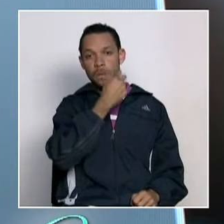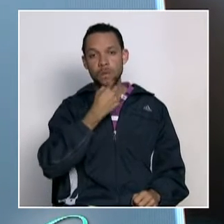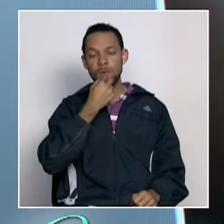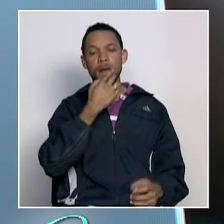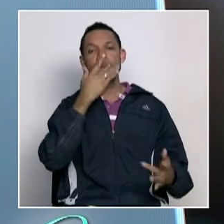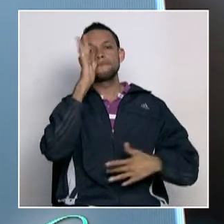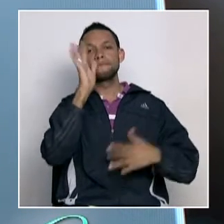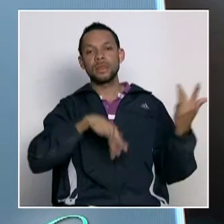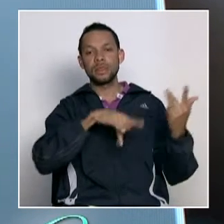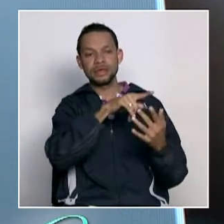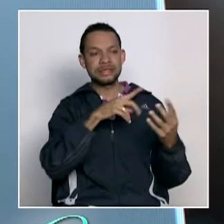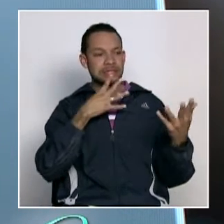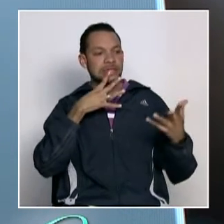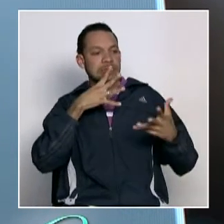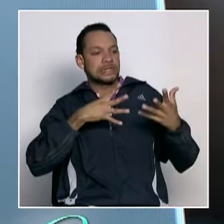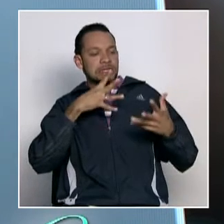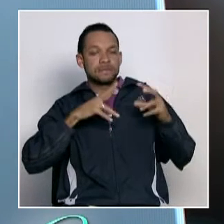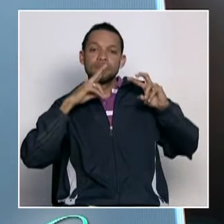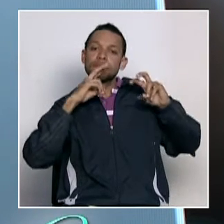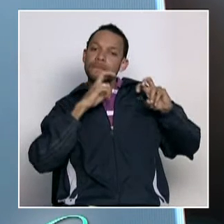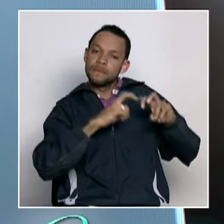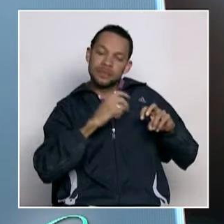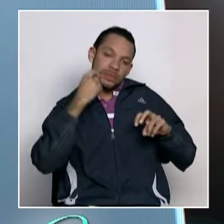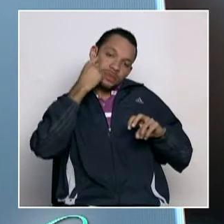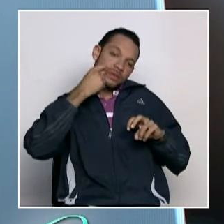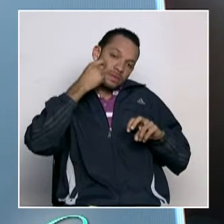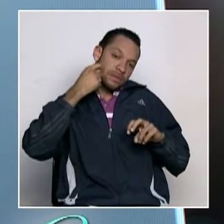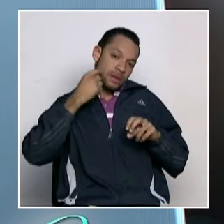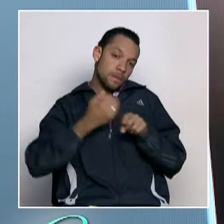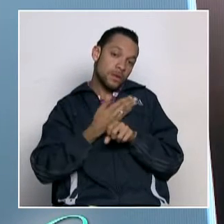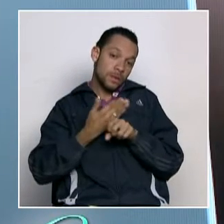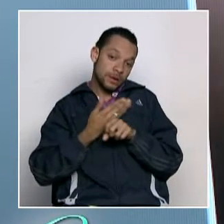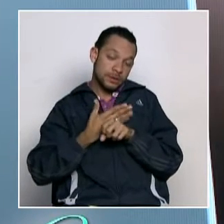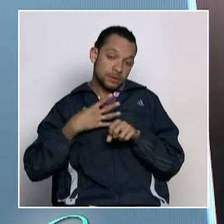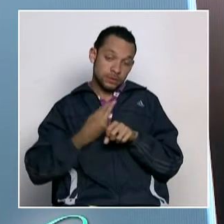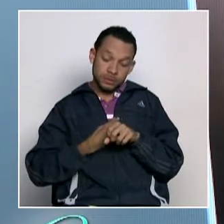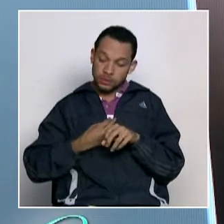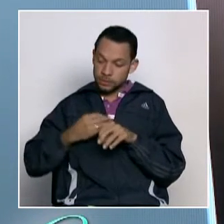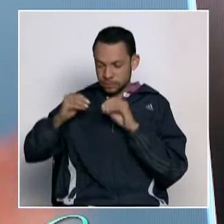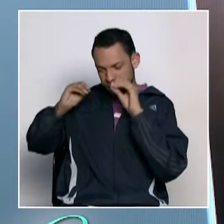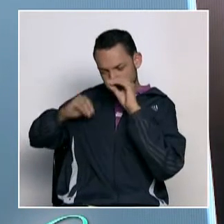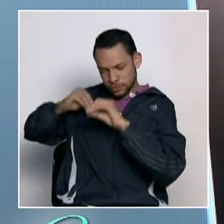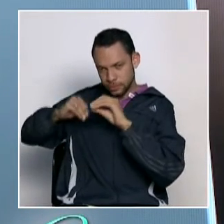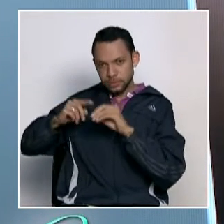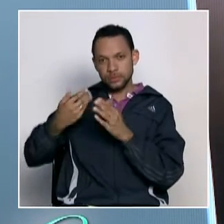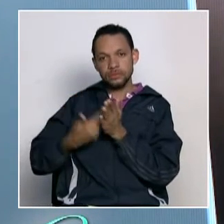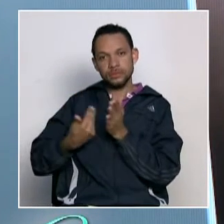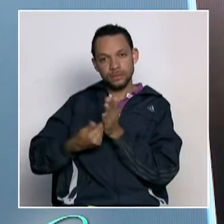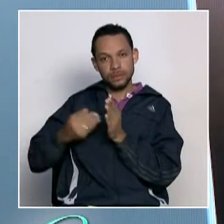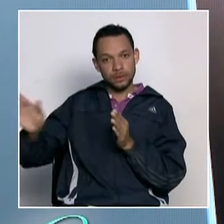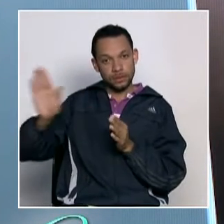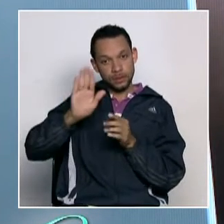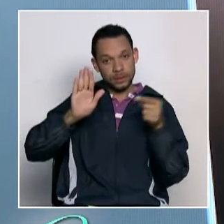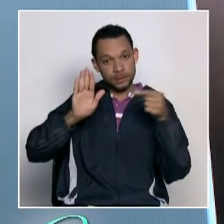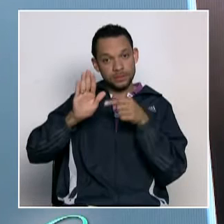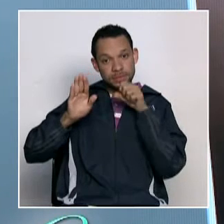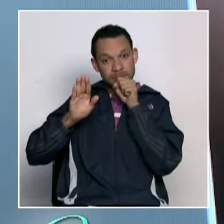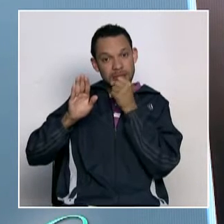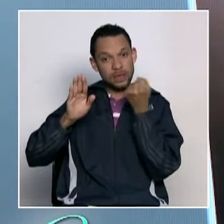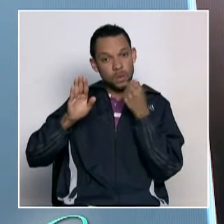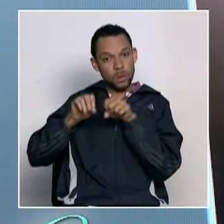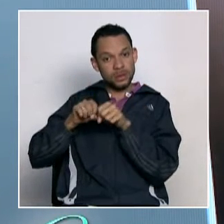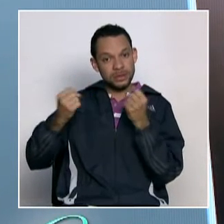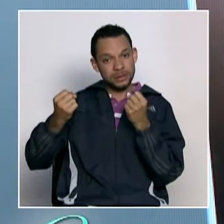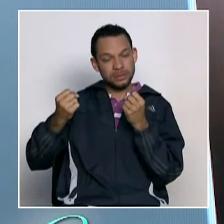eso en la mayoría de las personas. Cuando hacemos ese examen también encontramos, miren esa cordal completamente